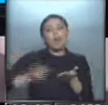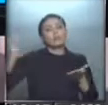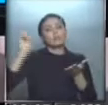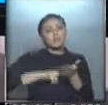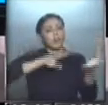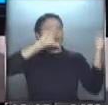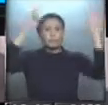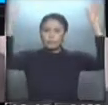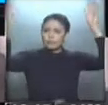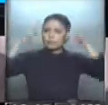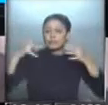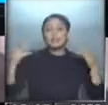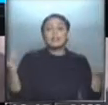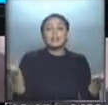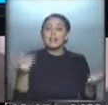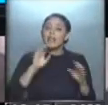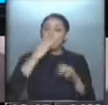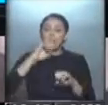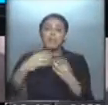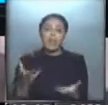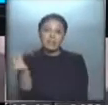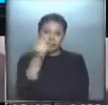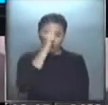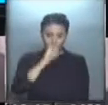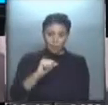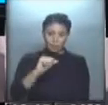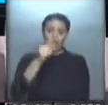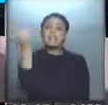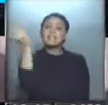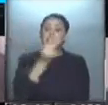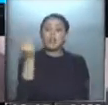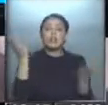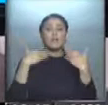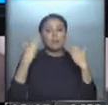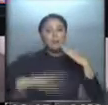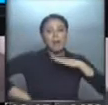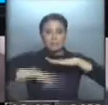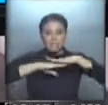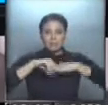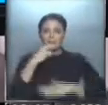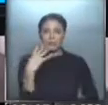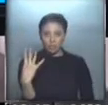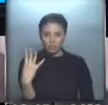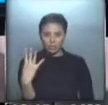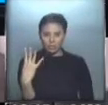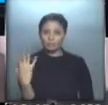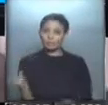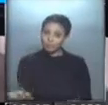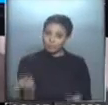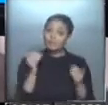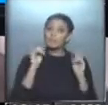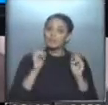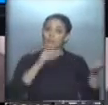inestabilidad y estaría mejorando para el fin de semana para el sábado la temperatura máxima 24 con